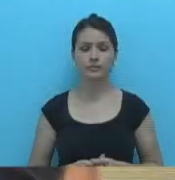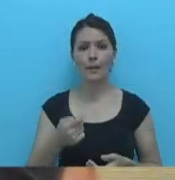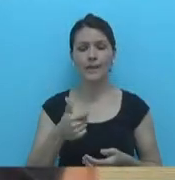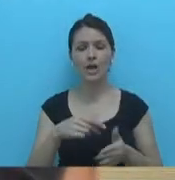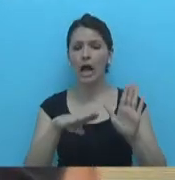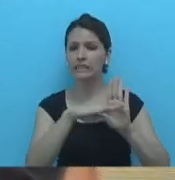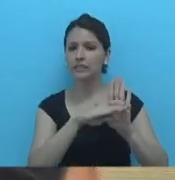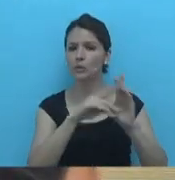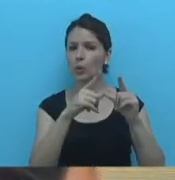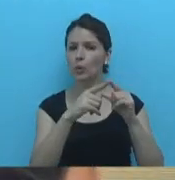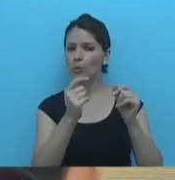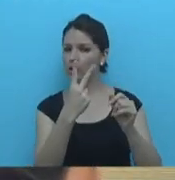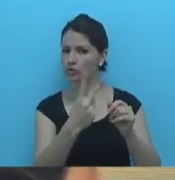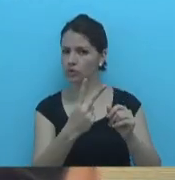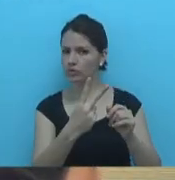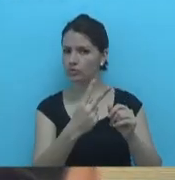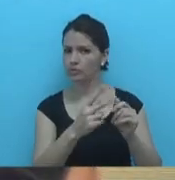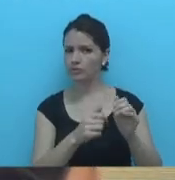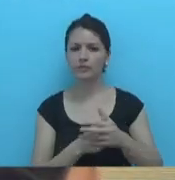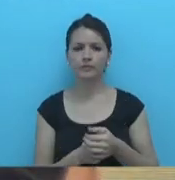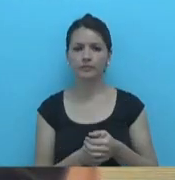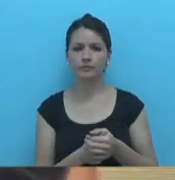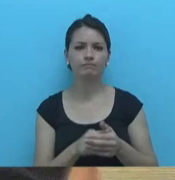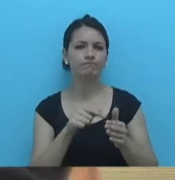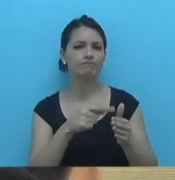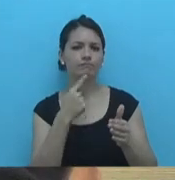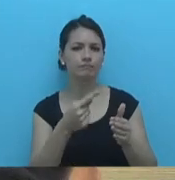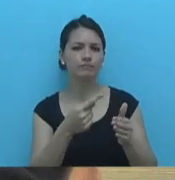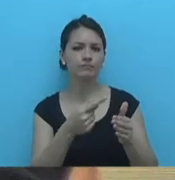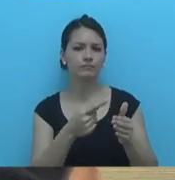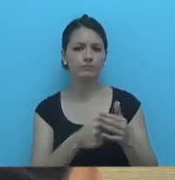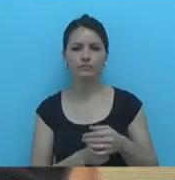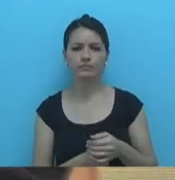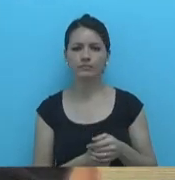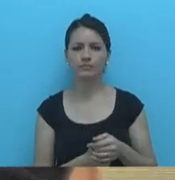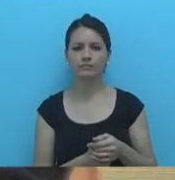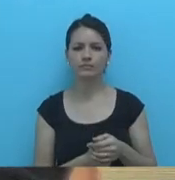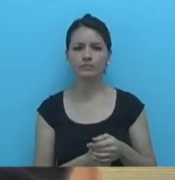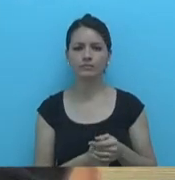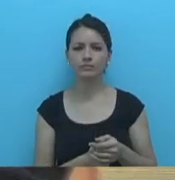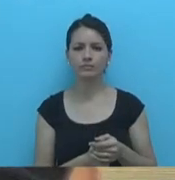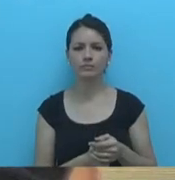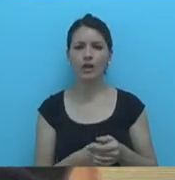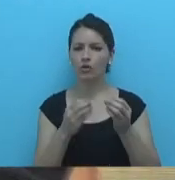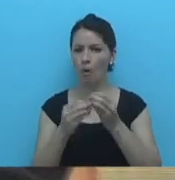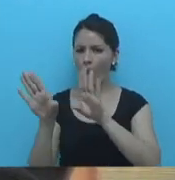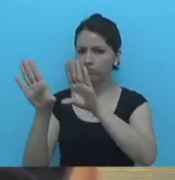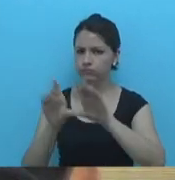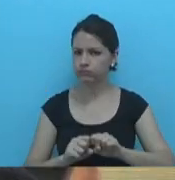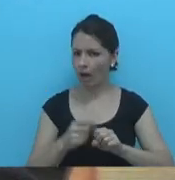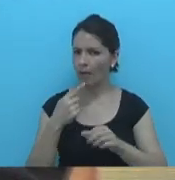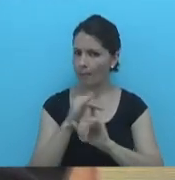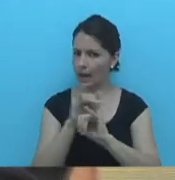artículo segundo, que es precisamente el cargo que se establece en relación a la expropiación y